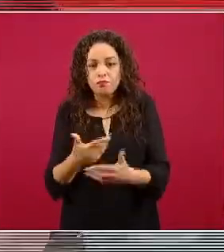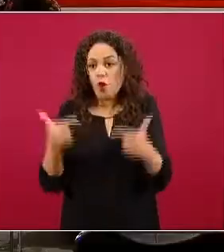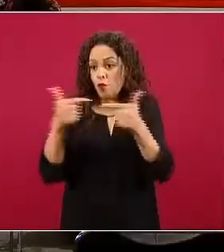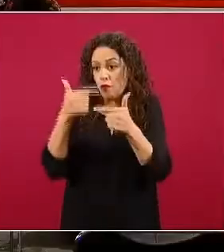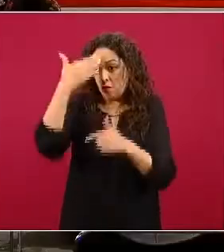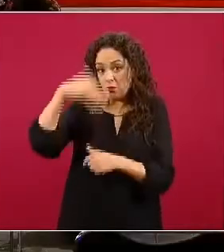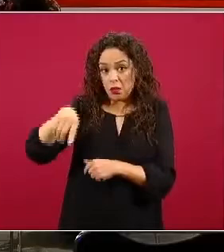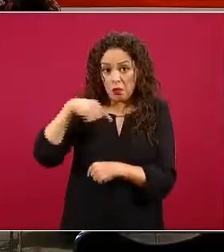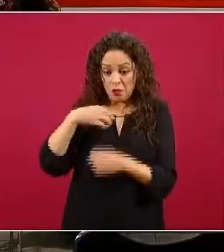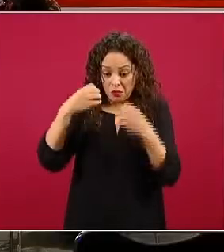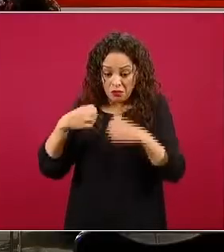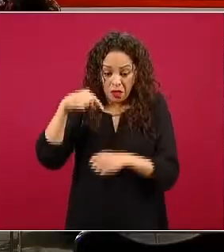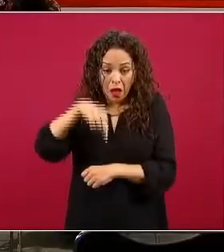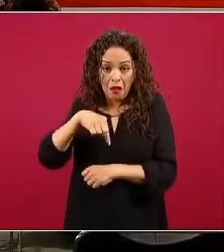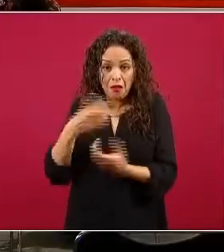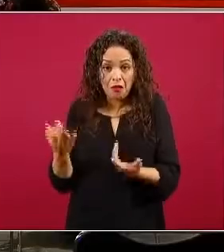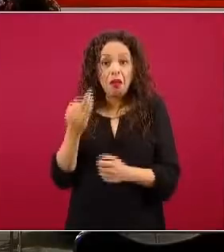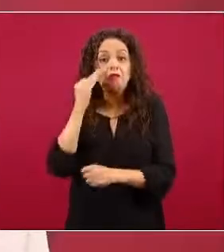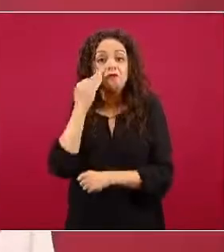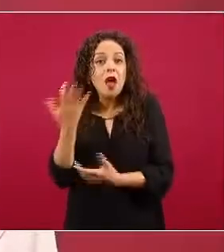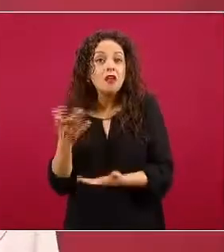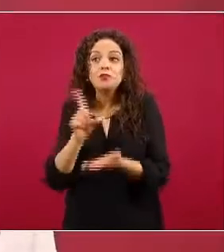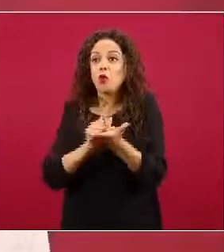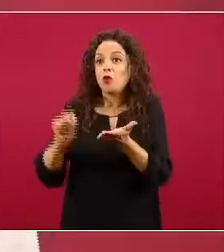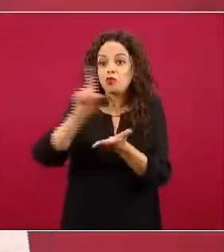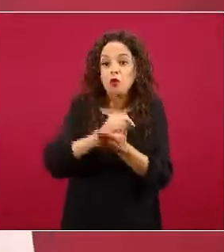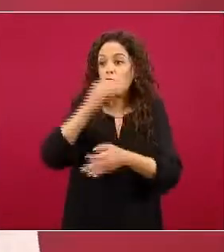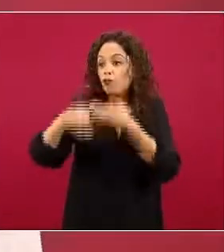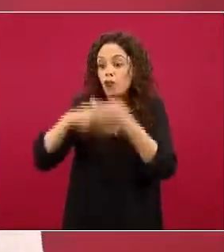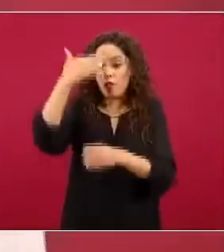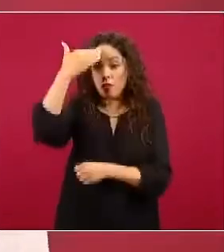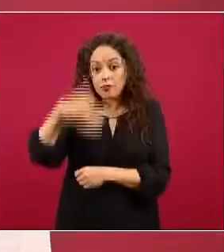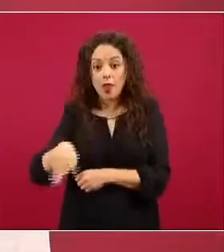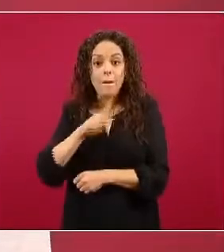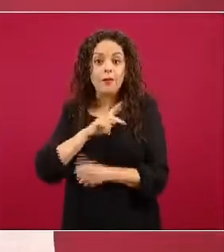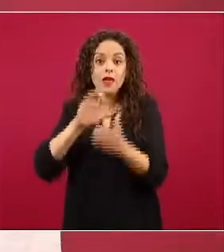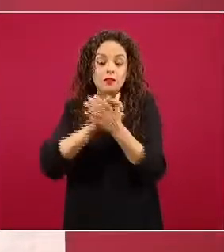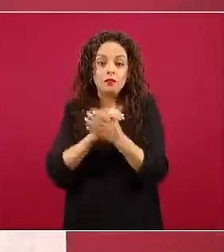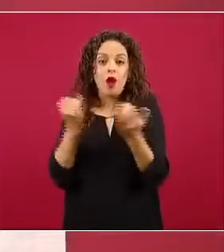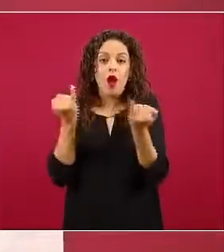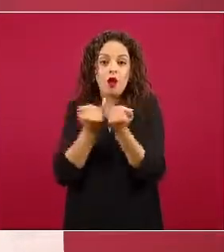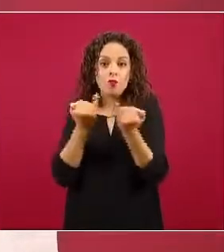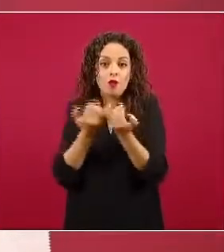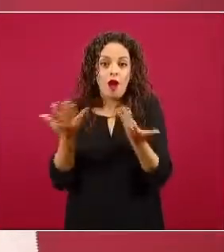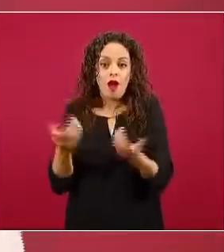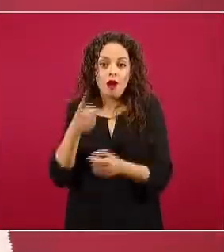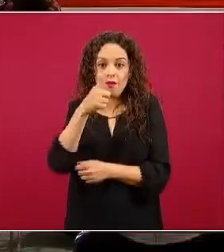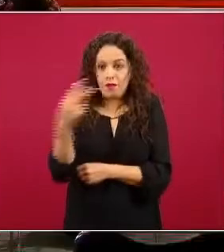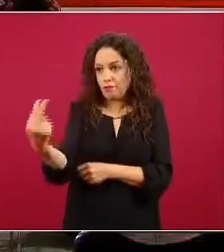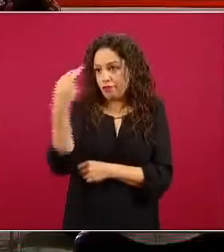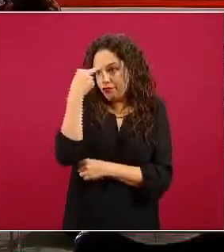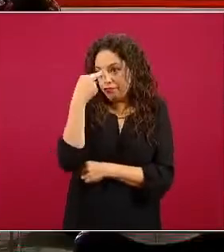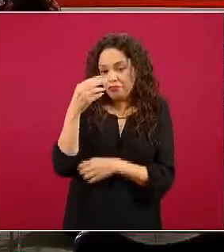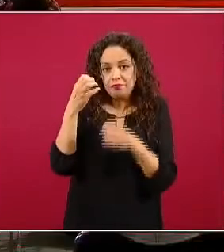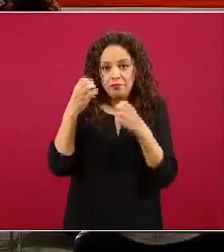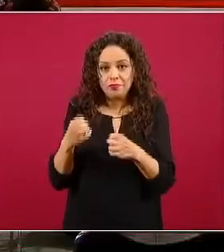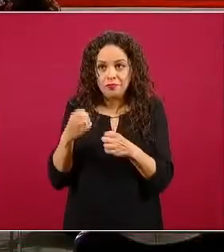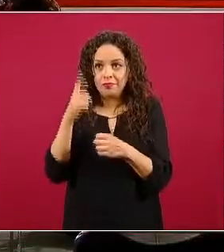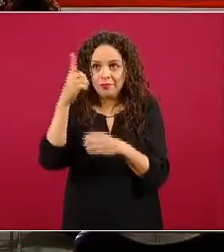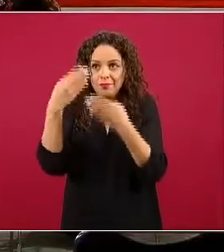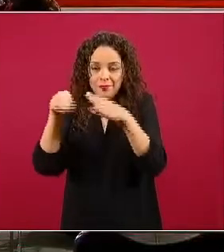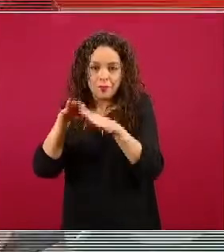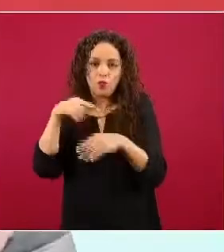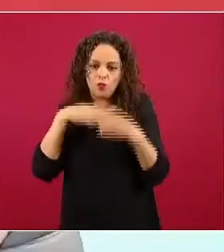estoy, y Facebook y Twitter, y todos ya saben que aquí estoy. Mi esposa también me está viendo en la tele, sabe que aquí estoy. Entonces